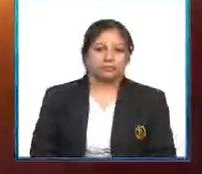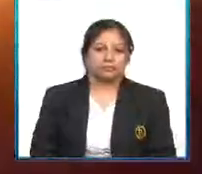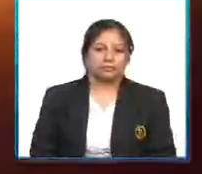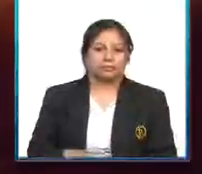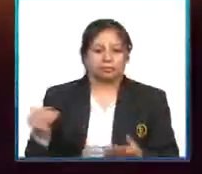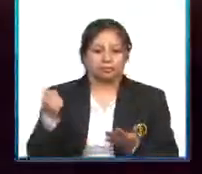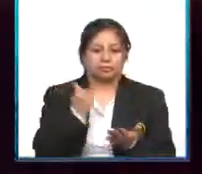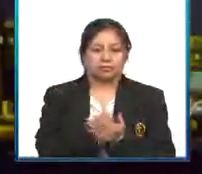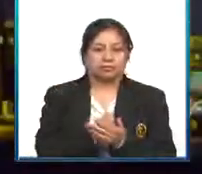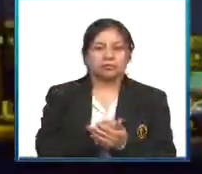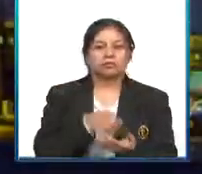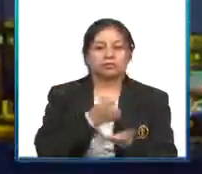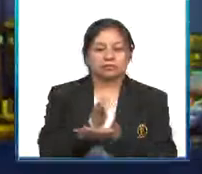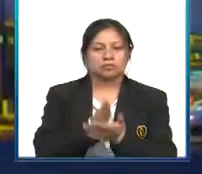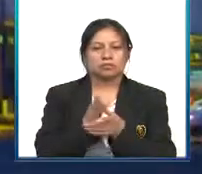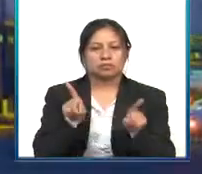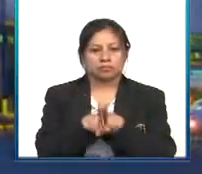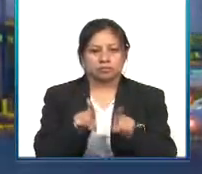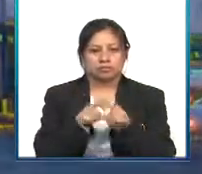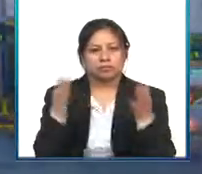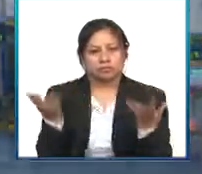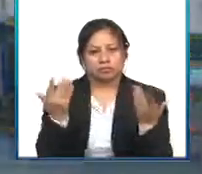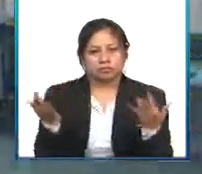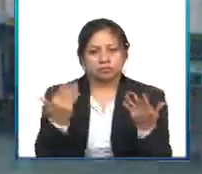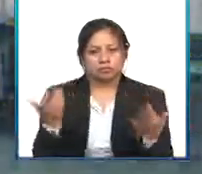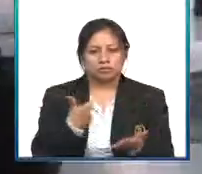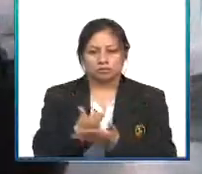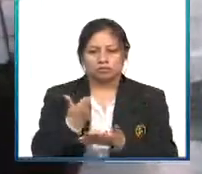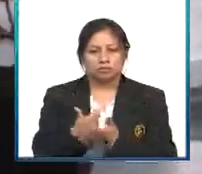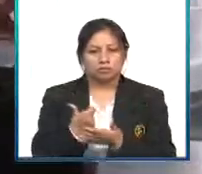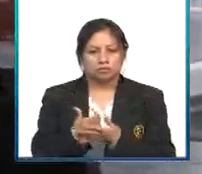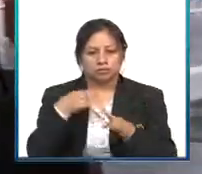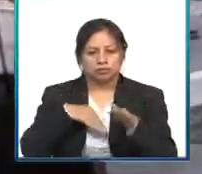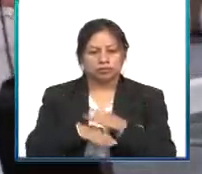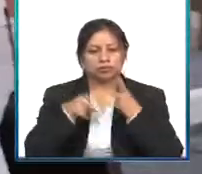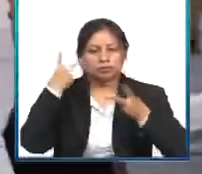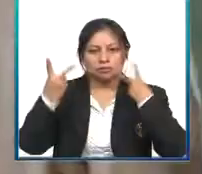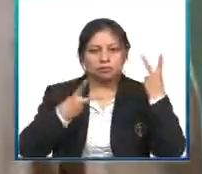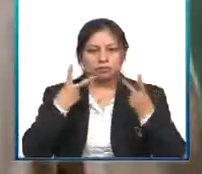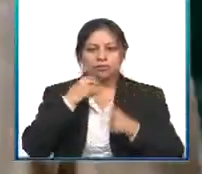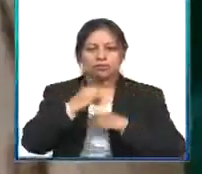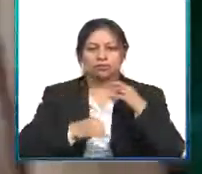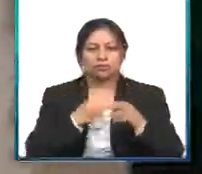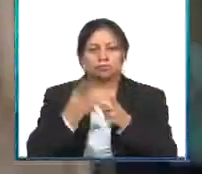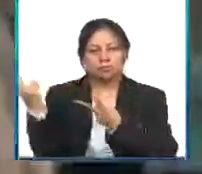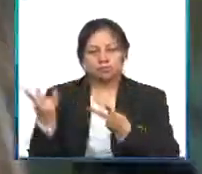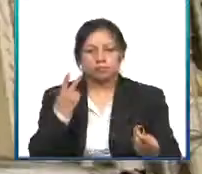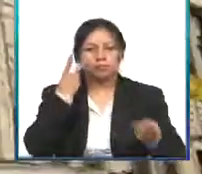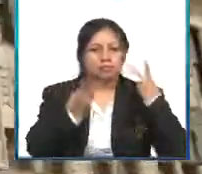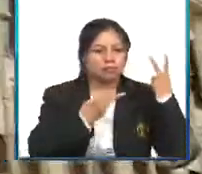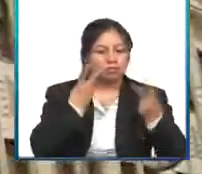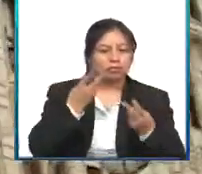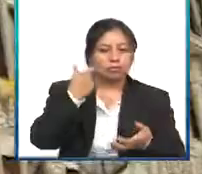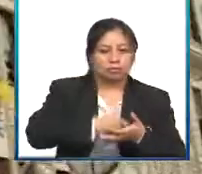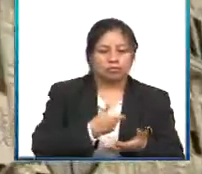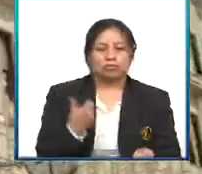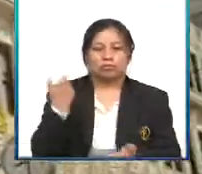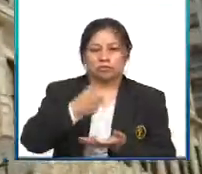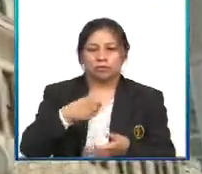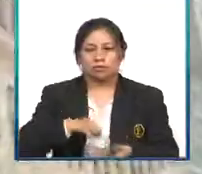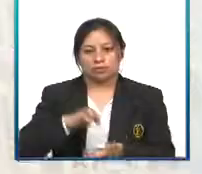Con la aprobación de este decreto, también se espera la reactivación económica a través del turismo internacional, que viene a conocer e invertir en el